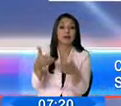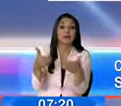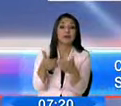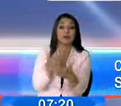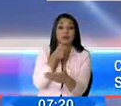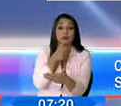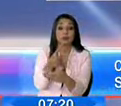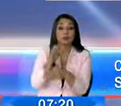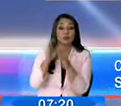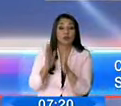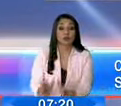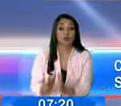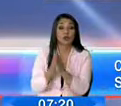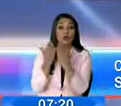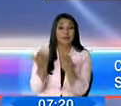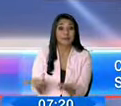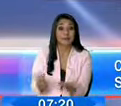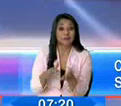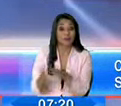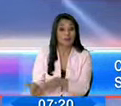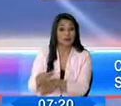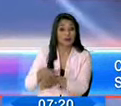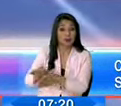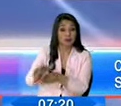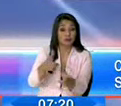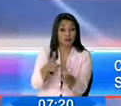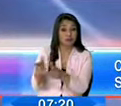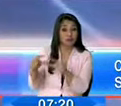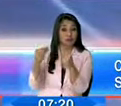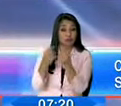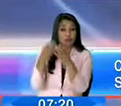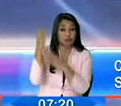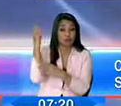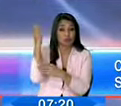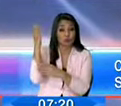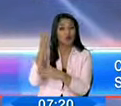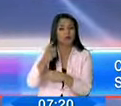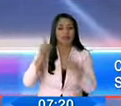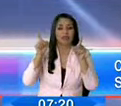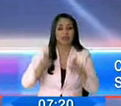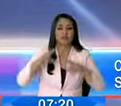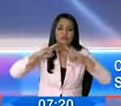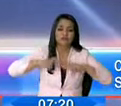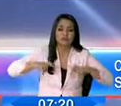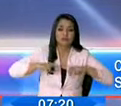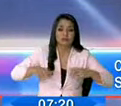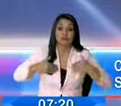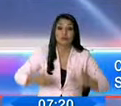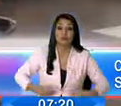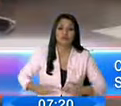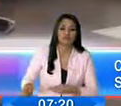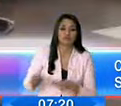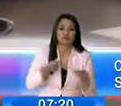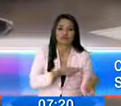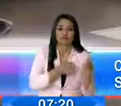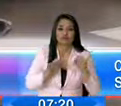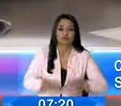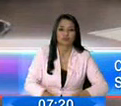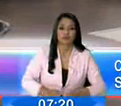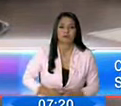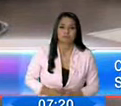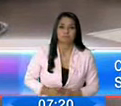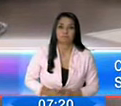periodístico ecuatoriano del comercio a manos de la disidencia de las FARC en la frontera común y lograr la devolución de los cadáveres. La delegación también